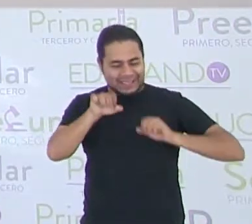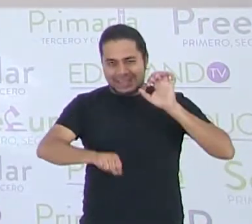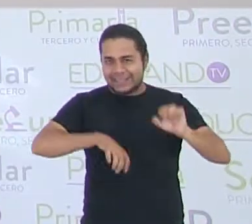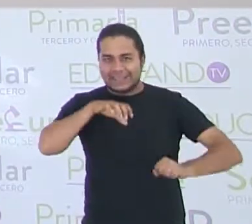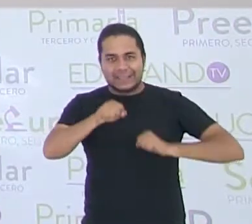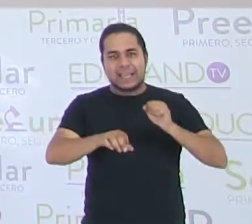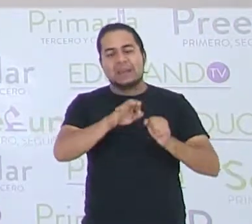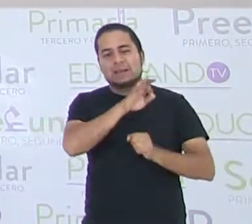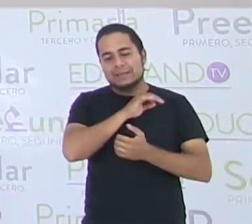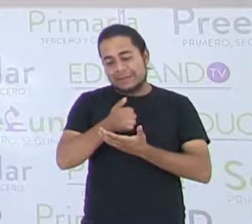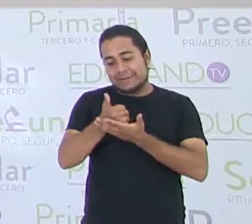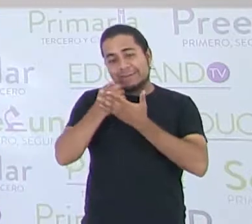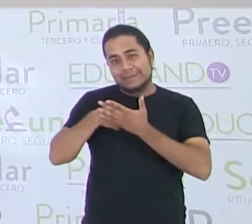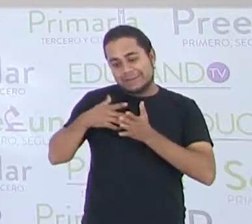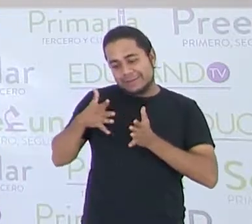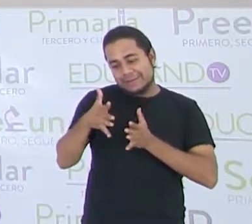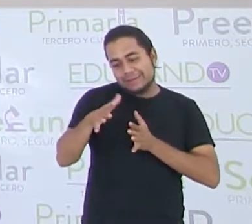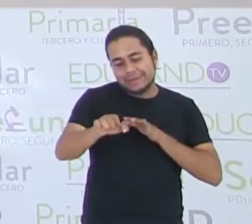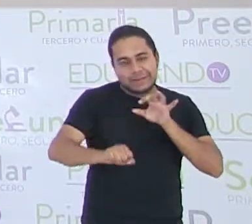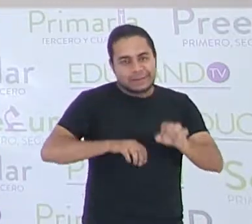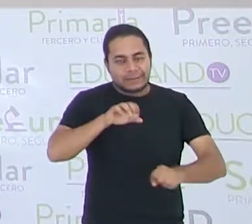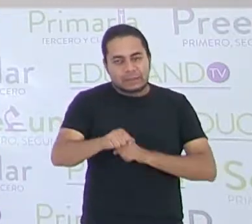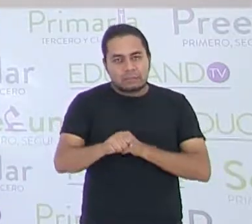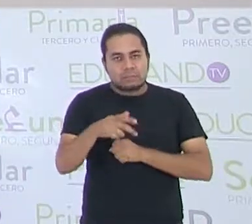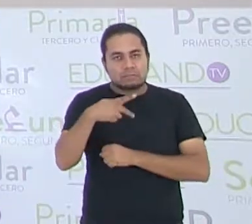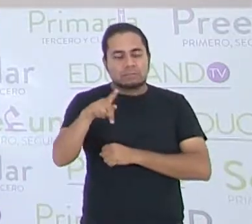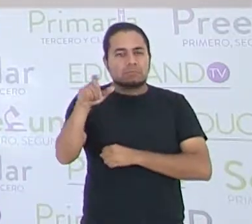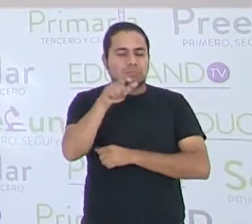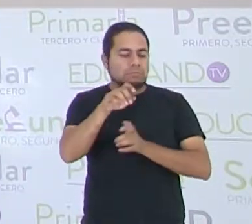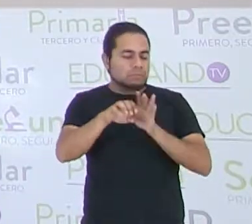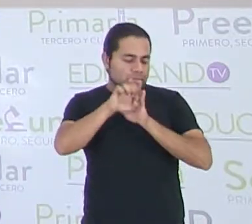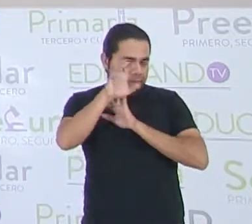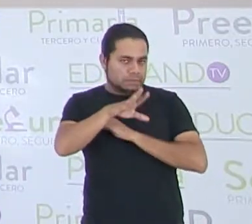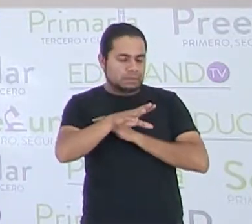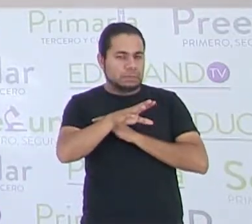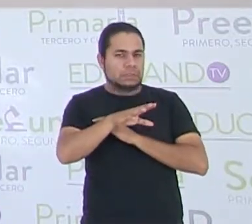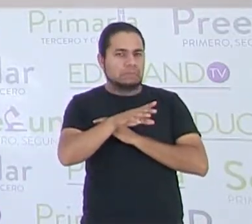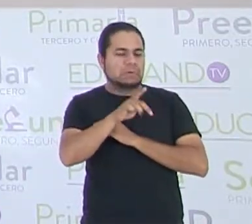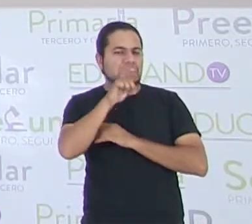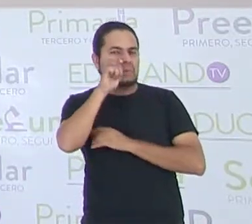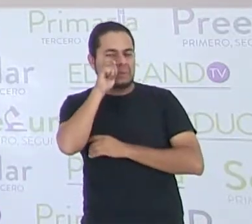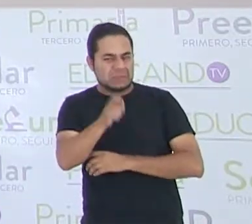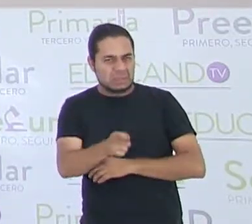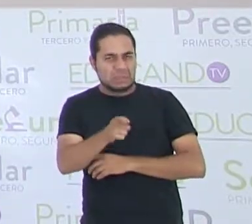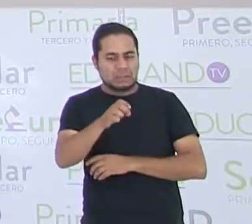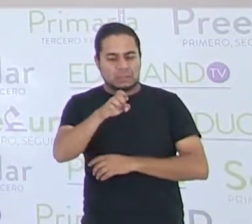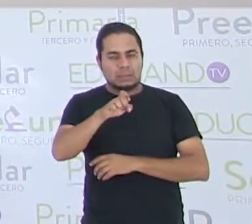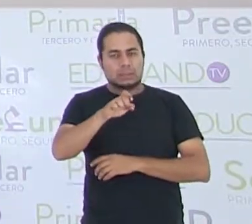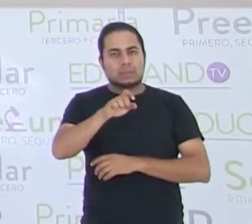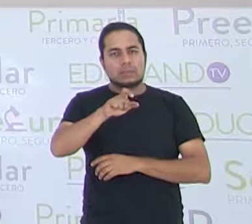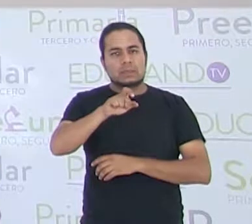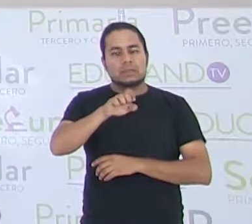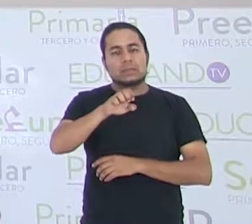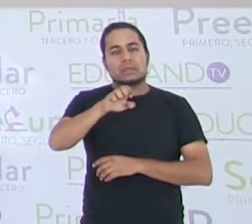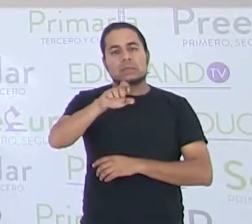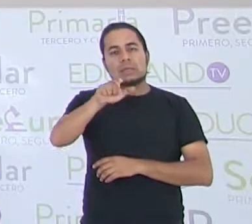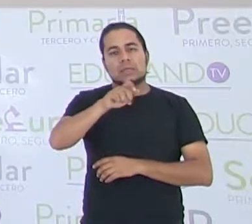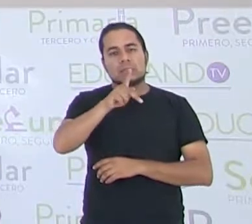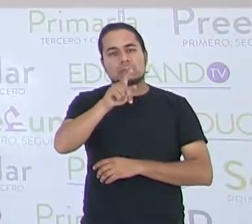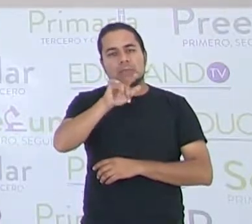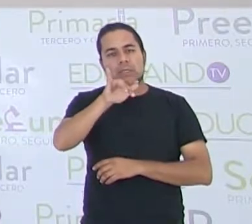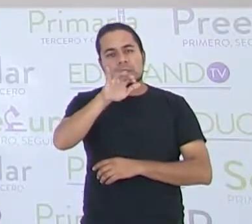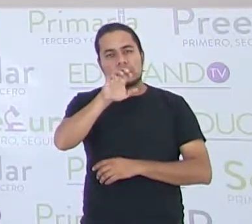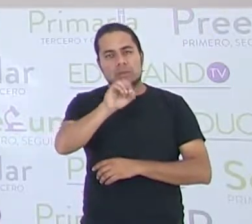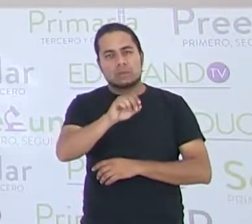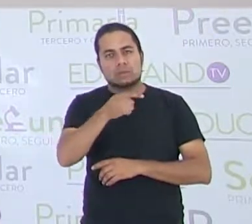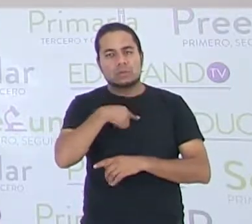les beneficia a los pescadores. Pero cuando estamos hablando del significado explícito, es cuando aplicamos